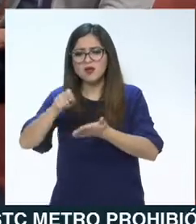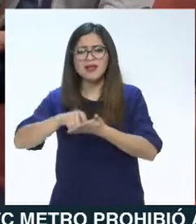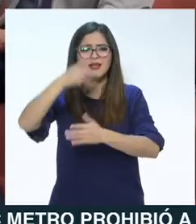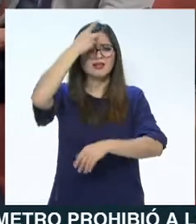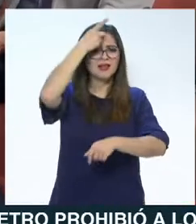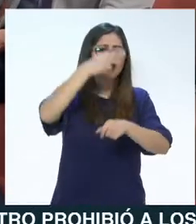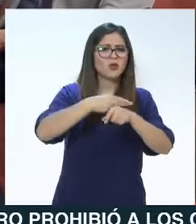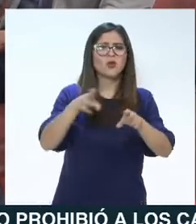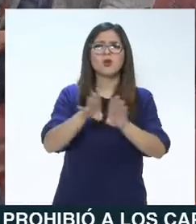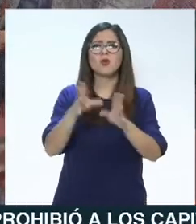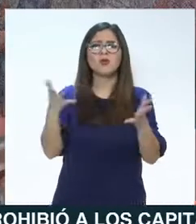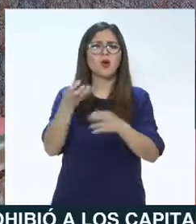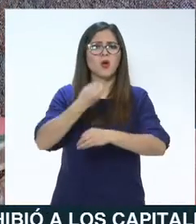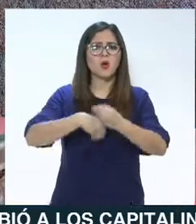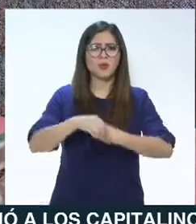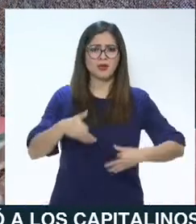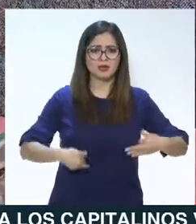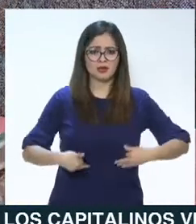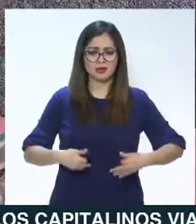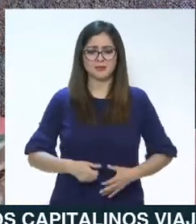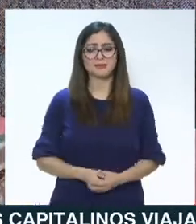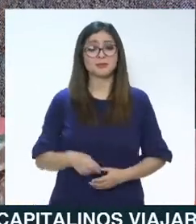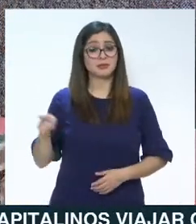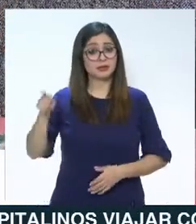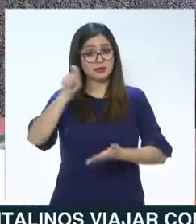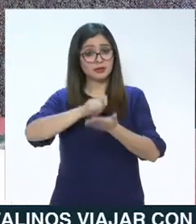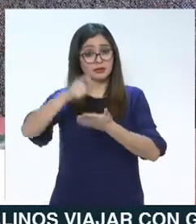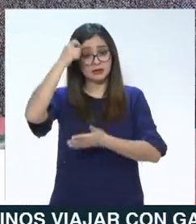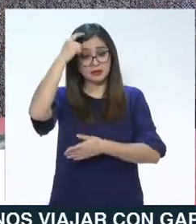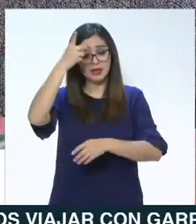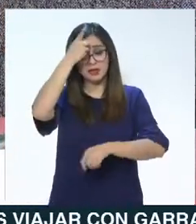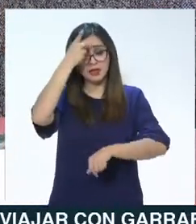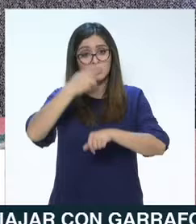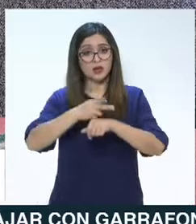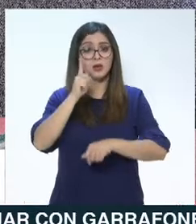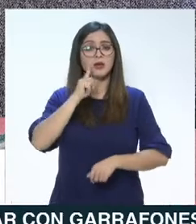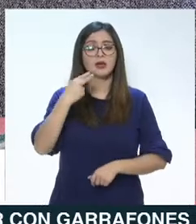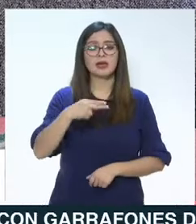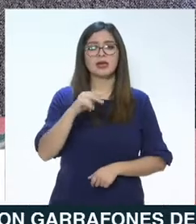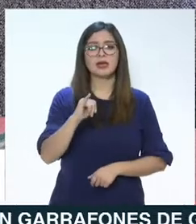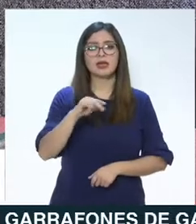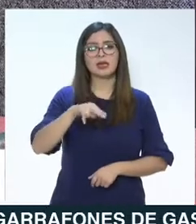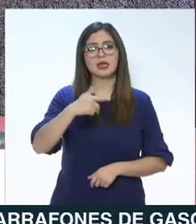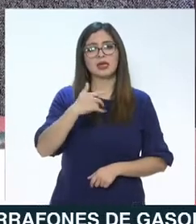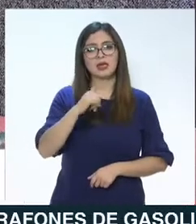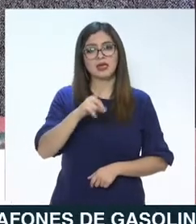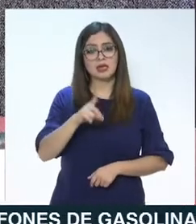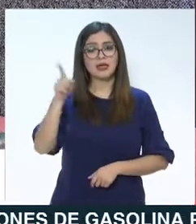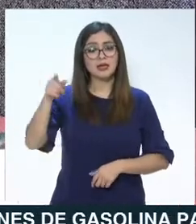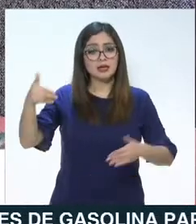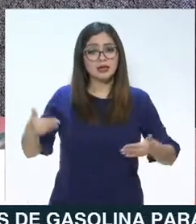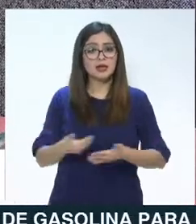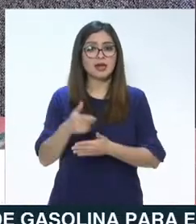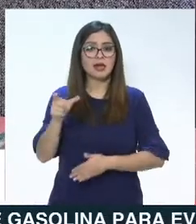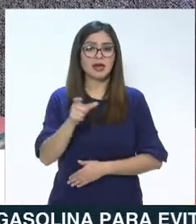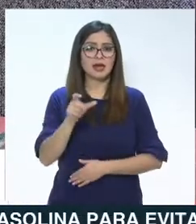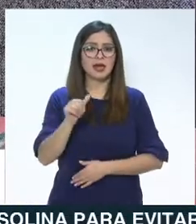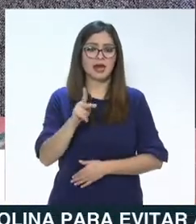idea. Bueno, la autora y directora, que es pues, la misma, se llama Ingrid Cebada, ella es de Jalapa, Veracruz, es una